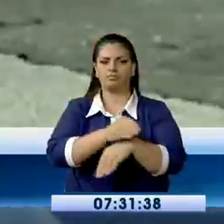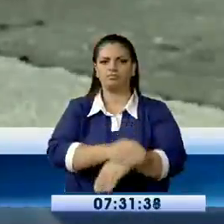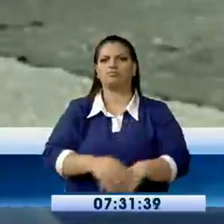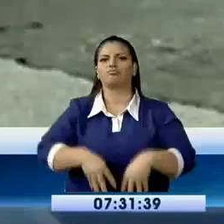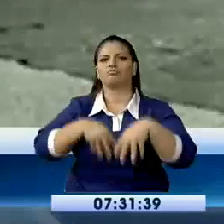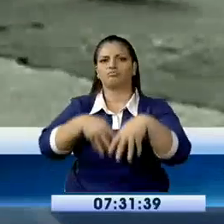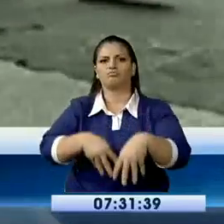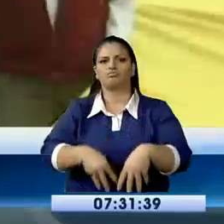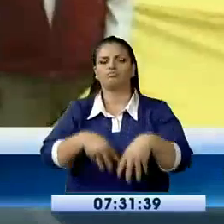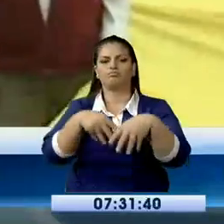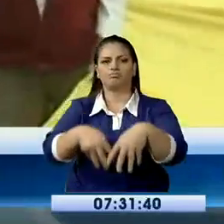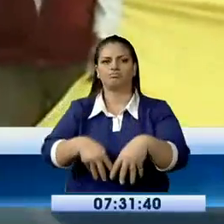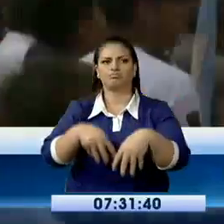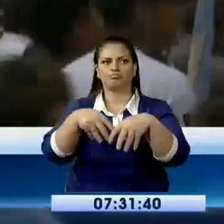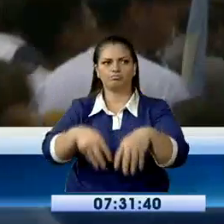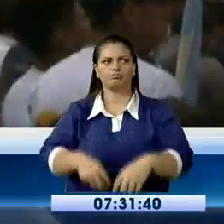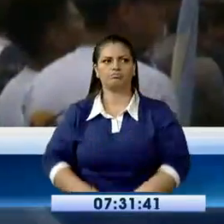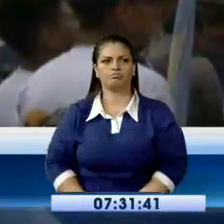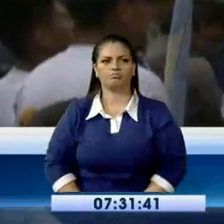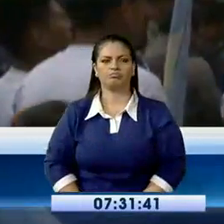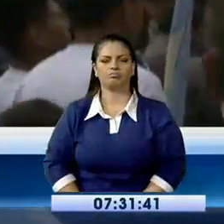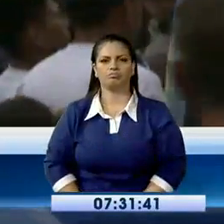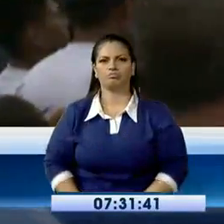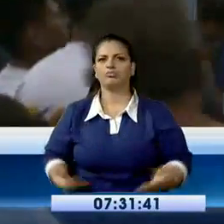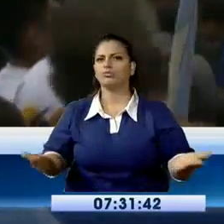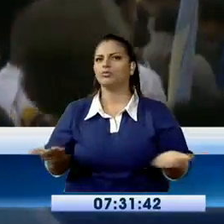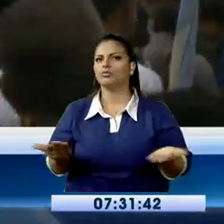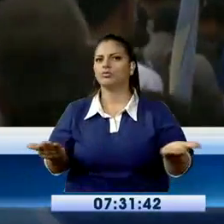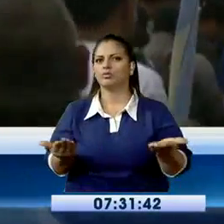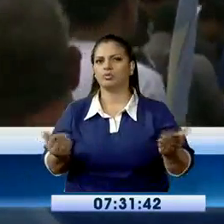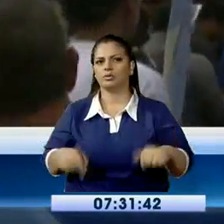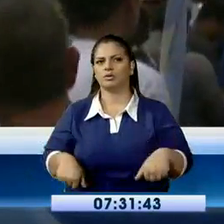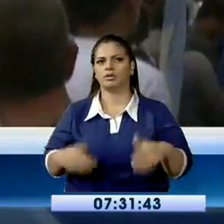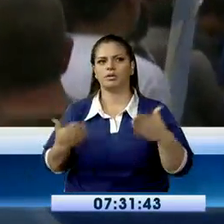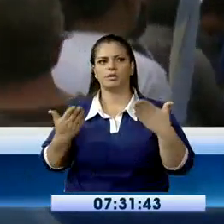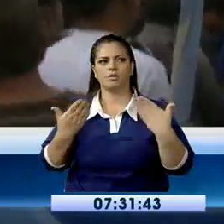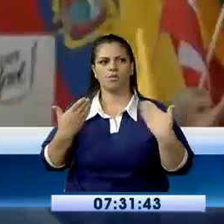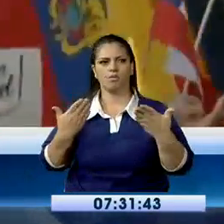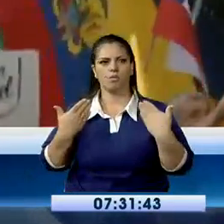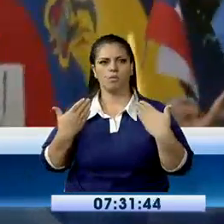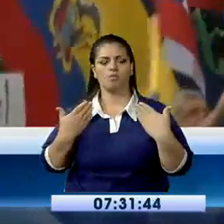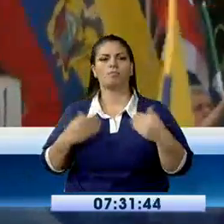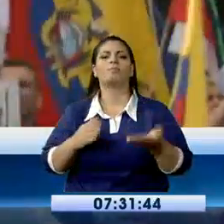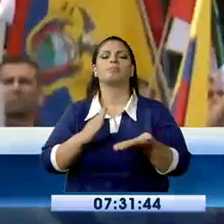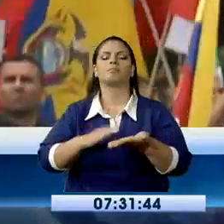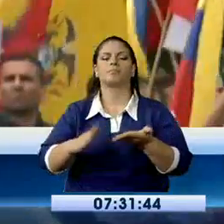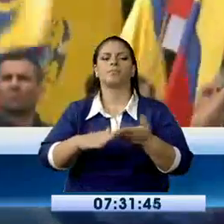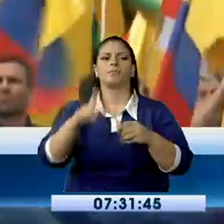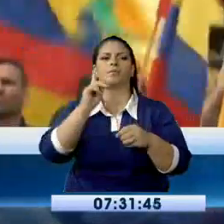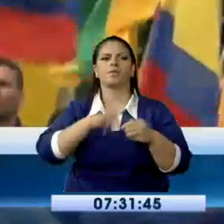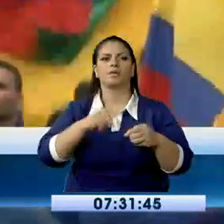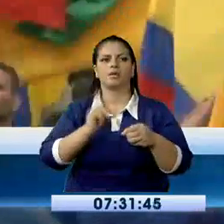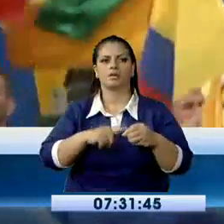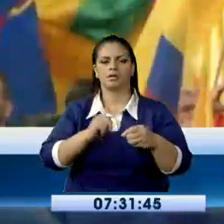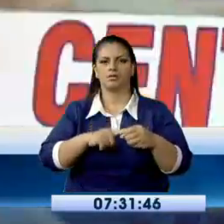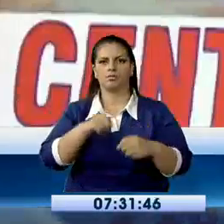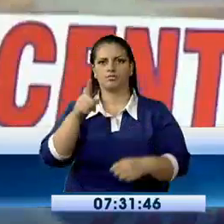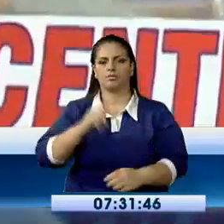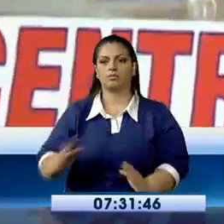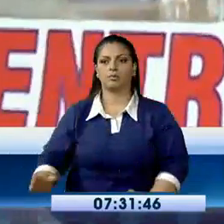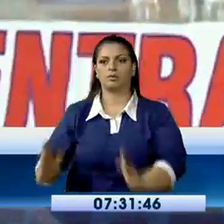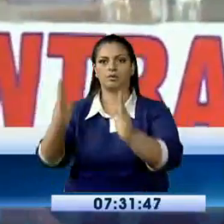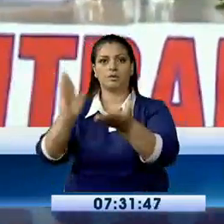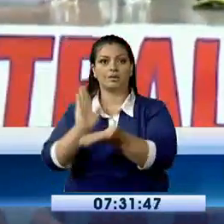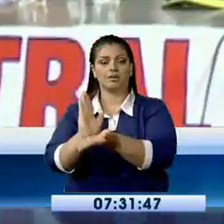los exteriores de la Caja del Seguro y caminarán por el centro de Quito. Por su parte, agrupaciones afines a la